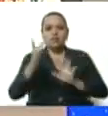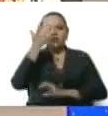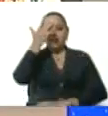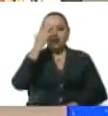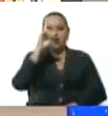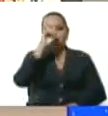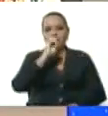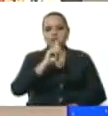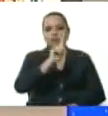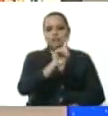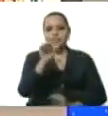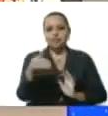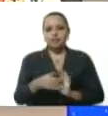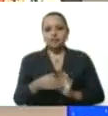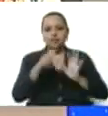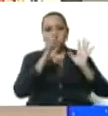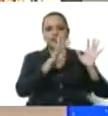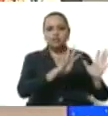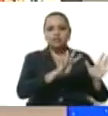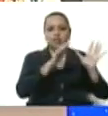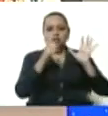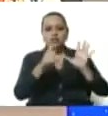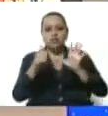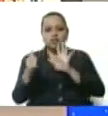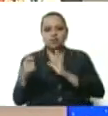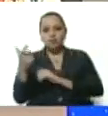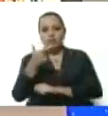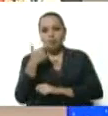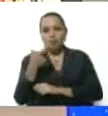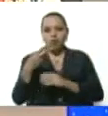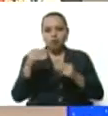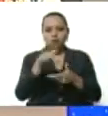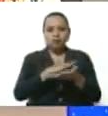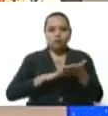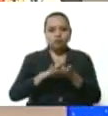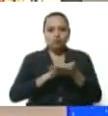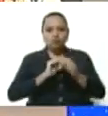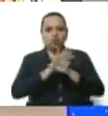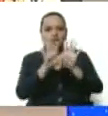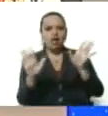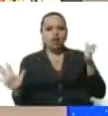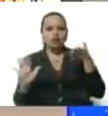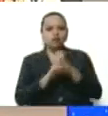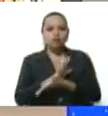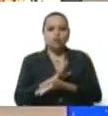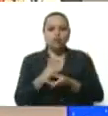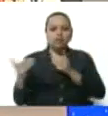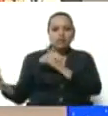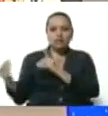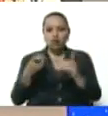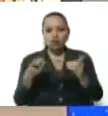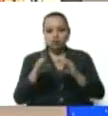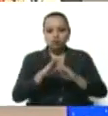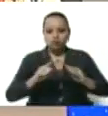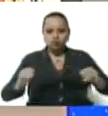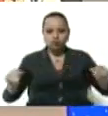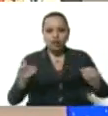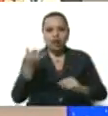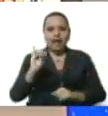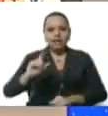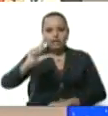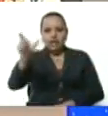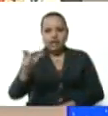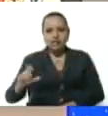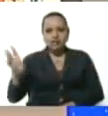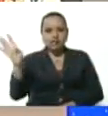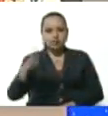para alcanzar una solución práctica satisfactoria a la controversia territorial sobre el